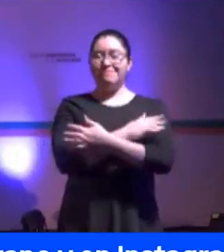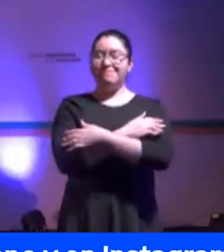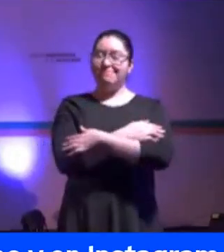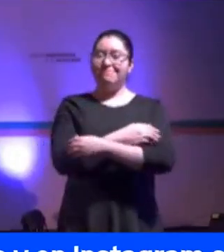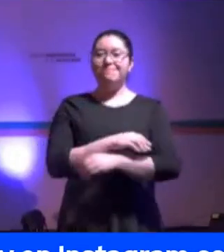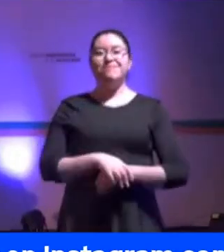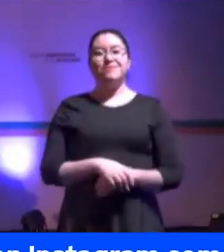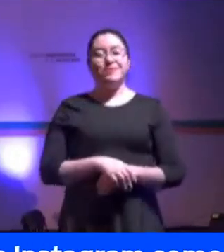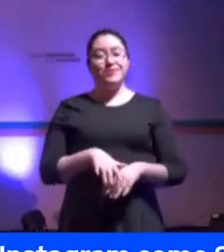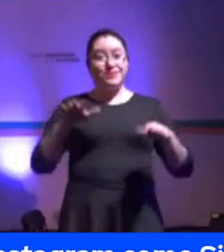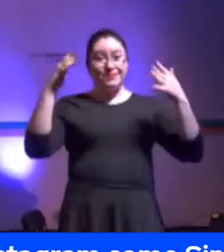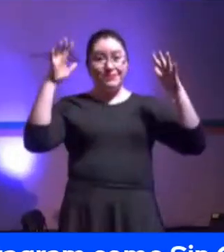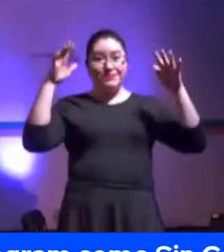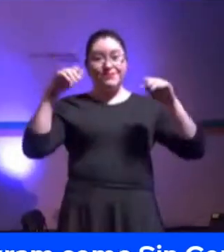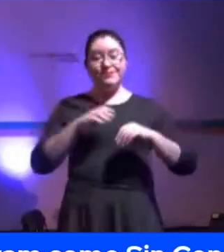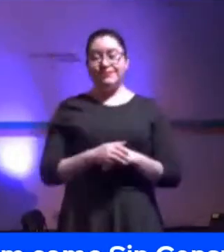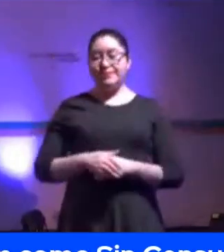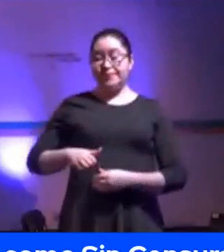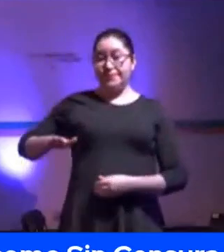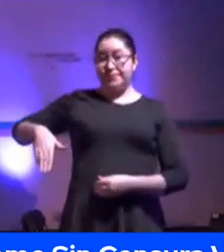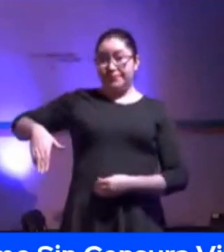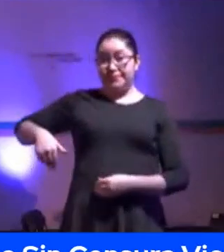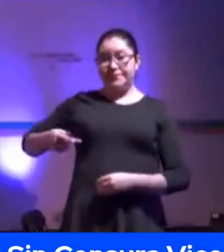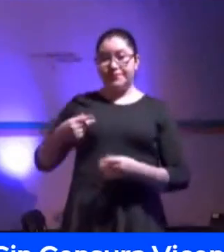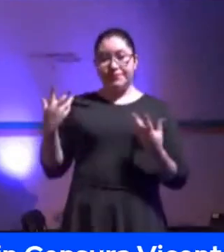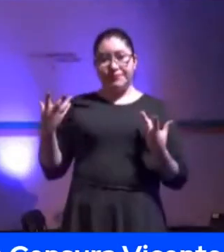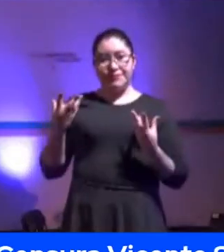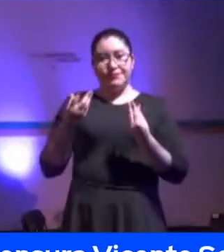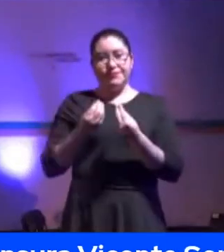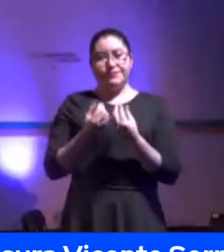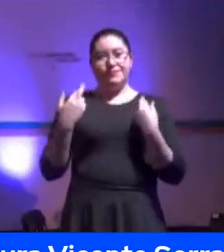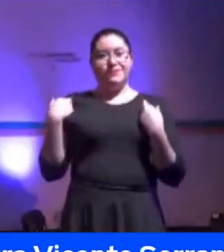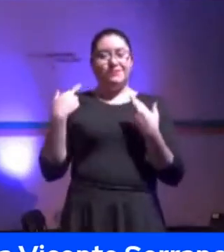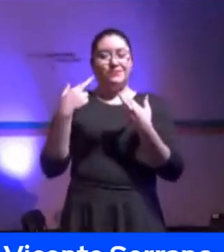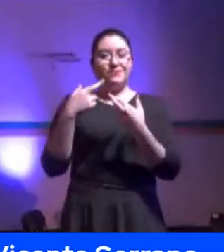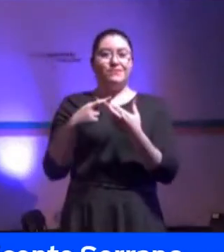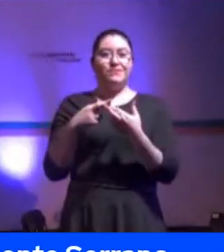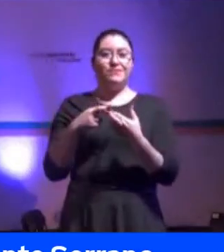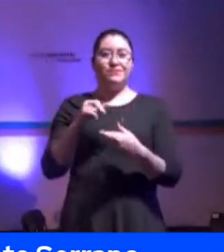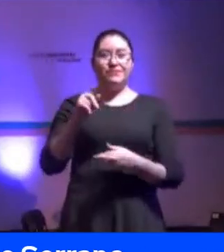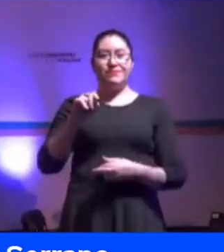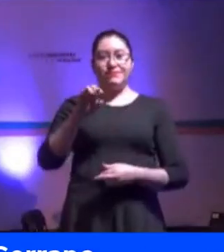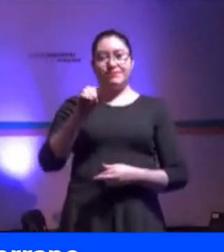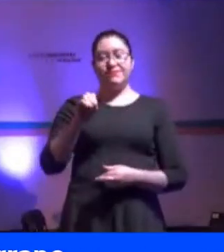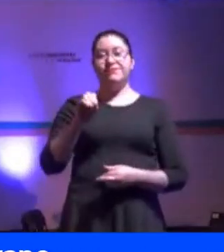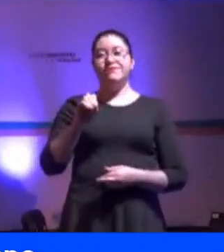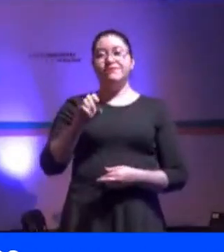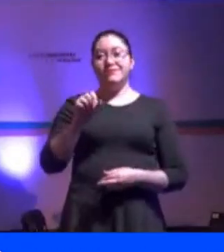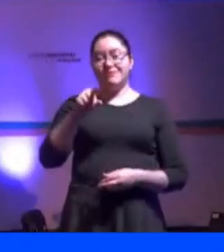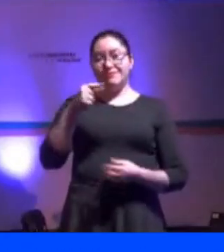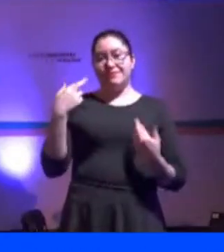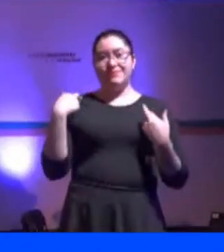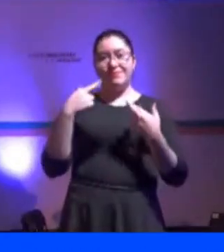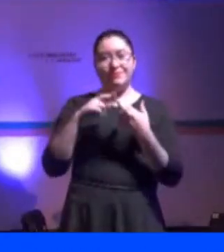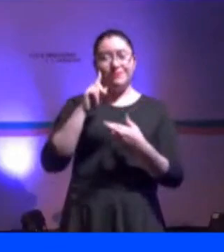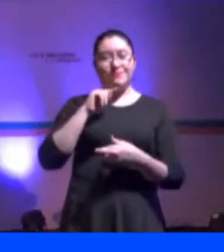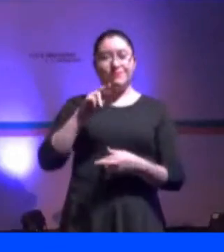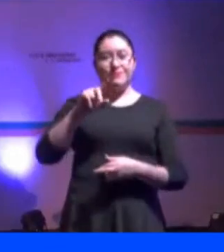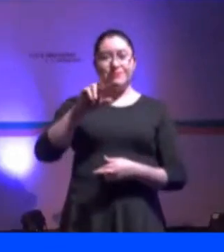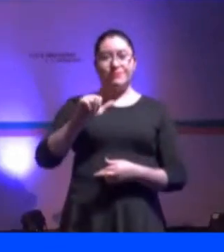Hace un par de días estuvo aquí con también el maestro Jairo Calixto Albarrán, al cual envío otro abrazo, y la maestra Nora